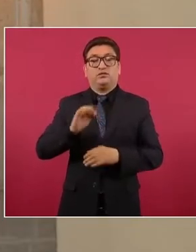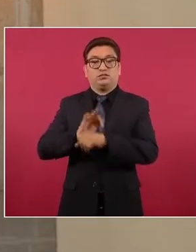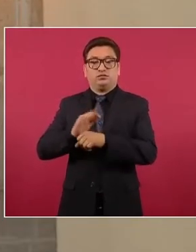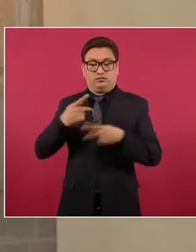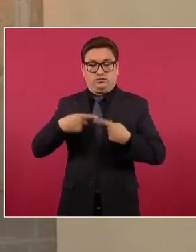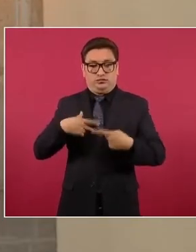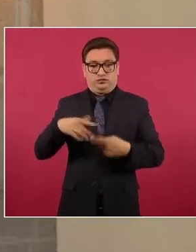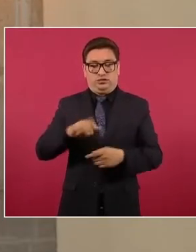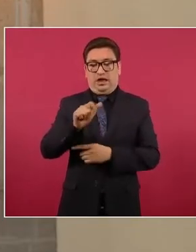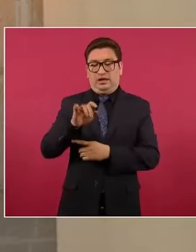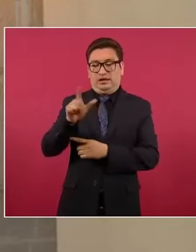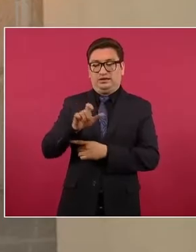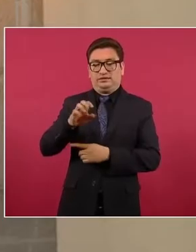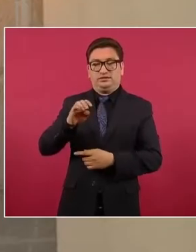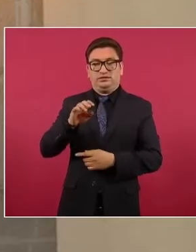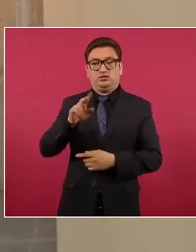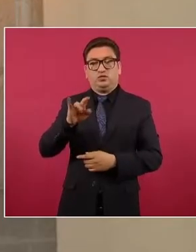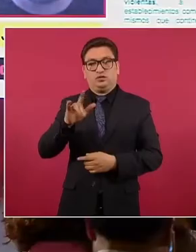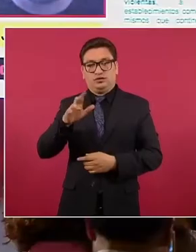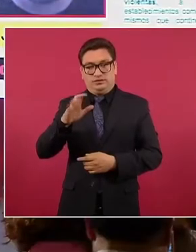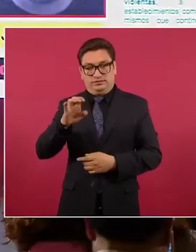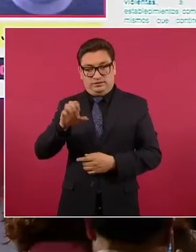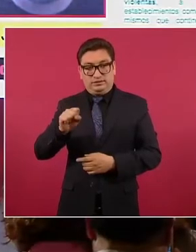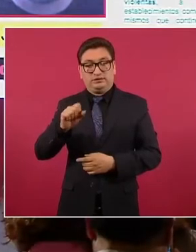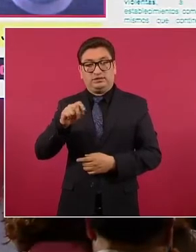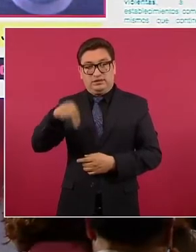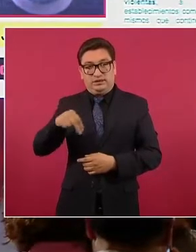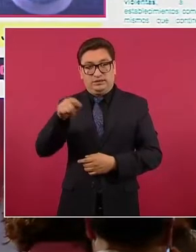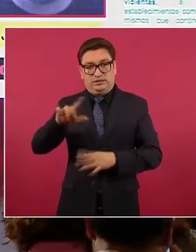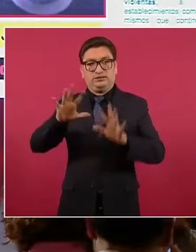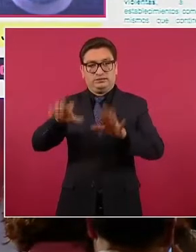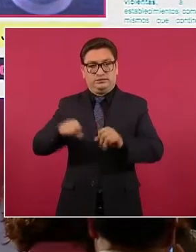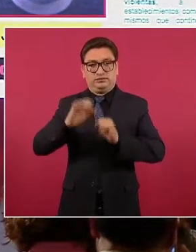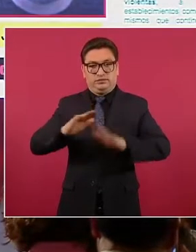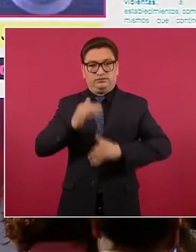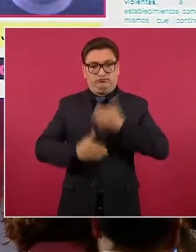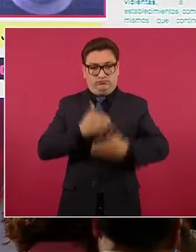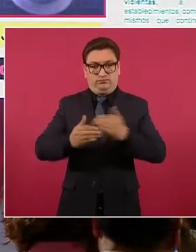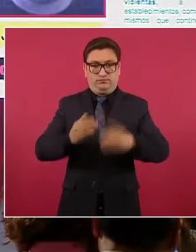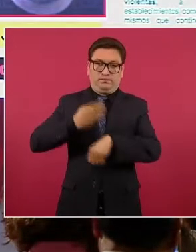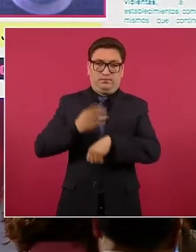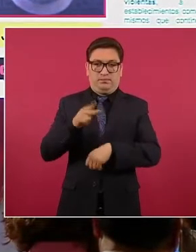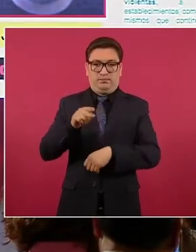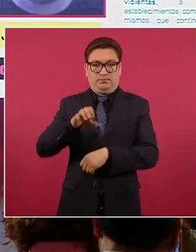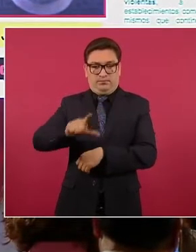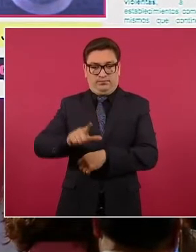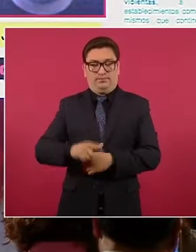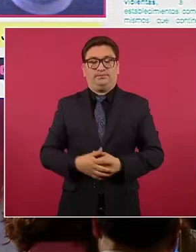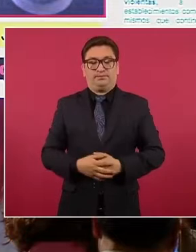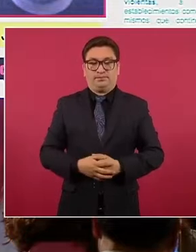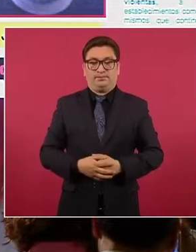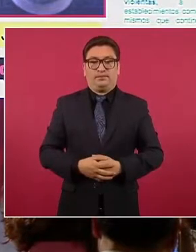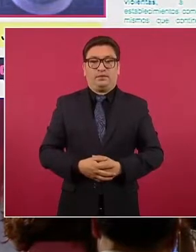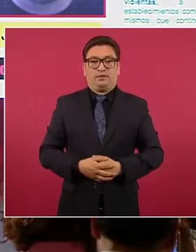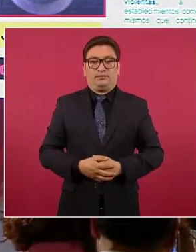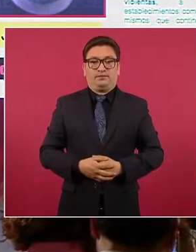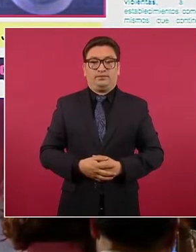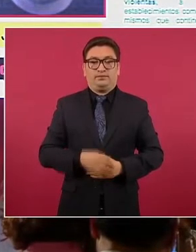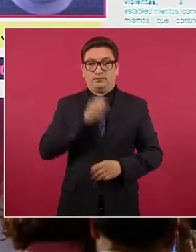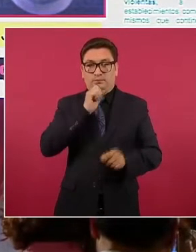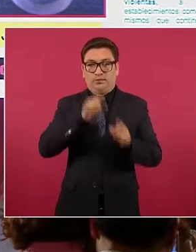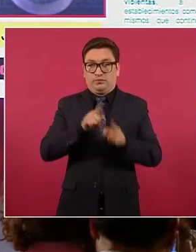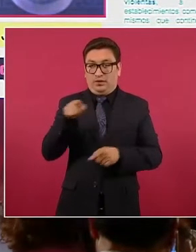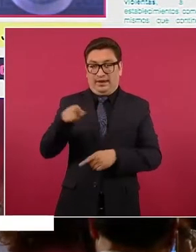Alexis Ulises N. ya fue vinculado a proceso penal. También informamos el caso del